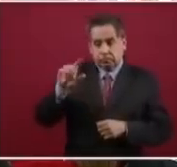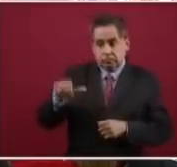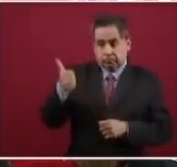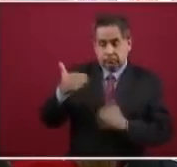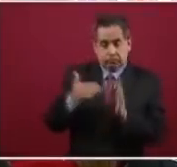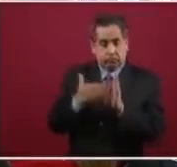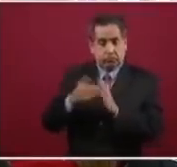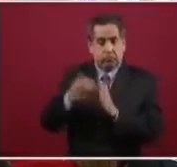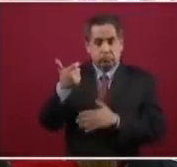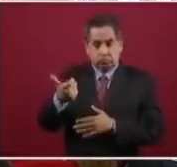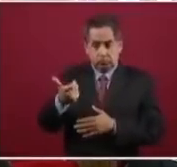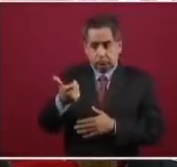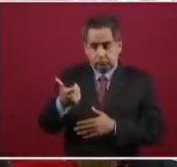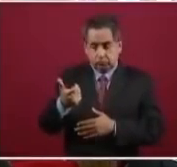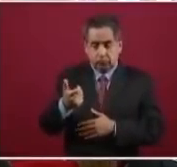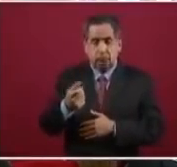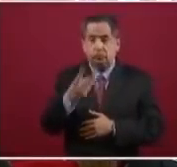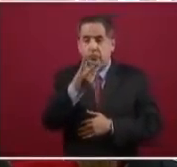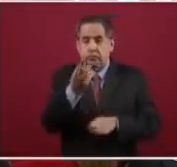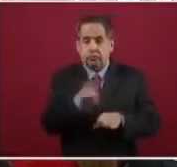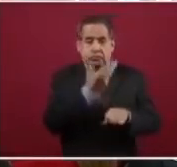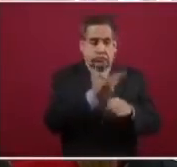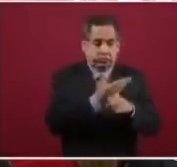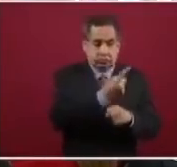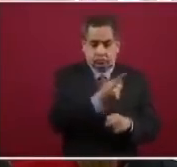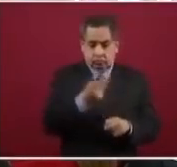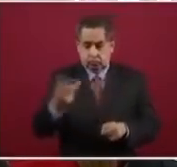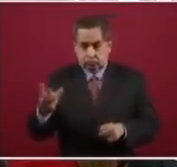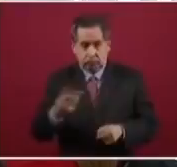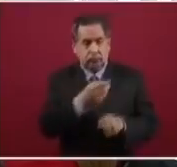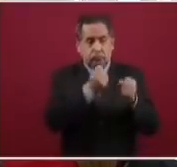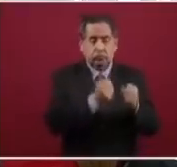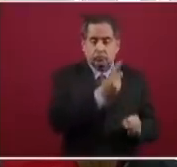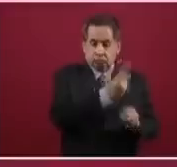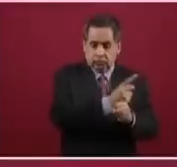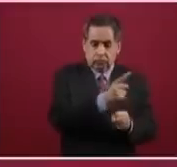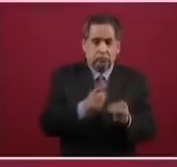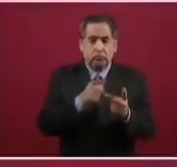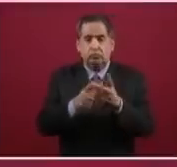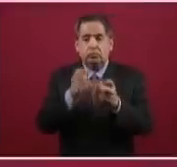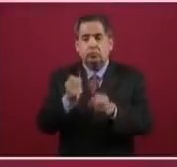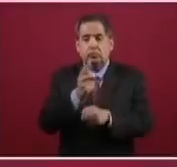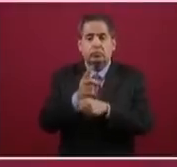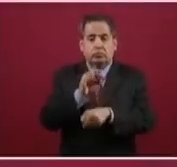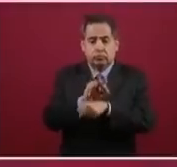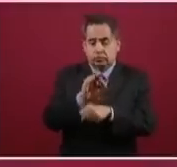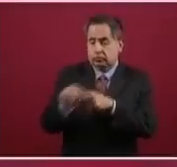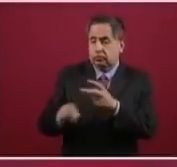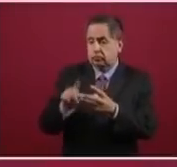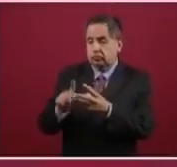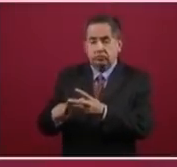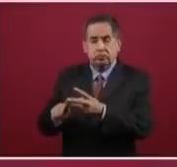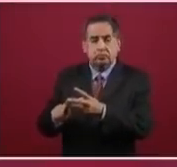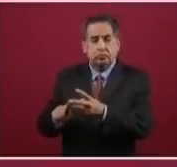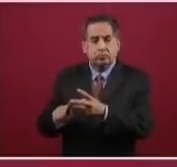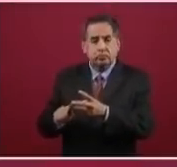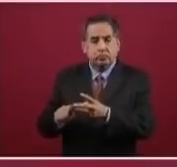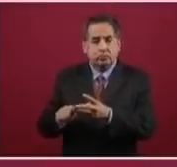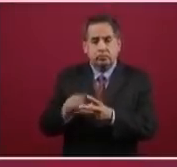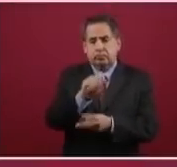de pesos están divididos en tres secretarías en la secretaria de seguridad en la secretaria de defensa y en la secretaria